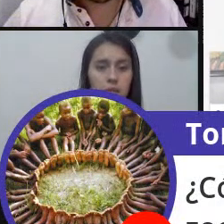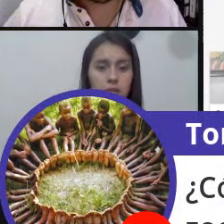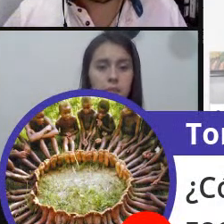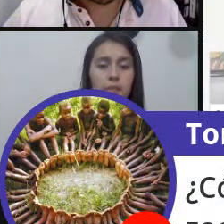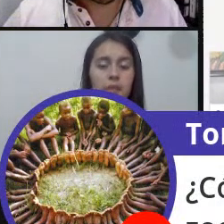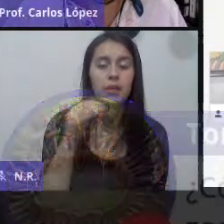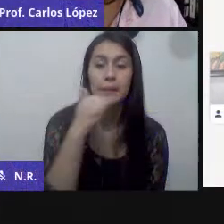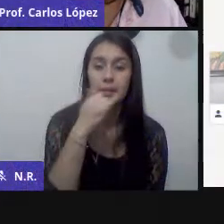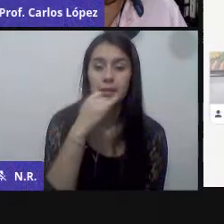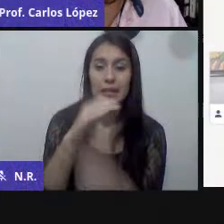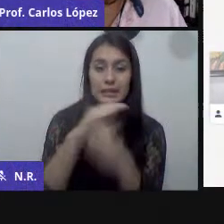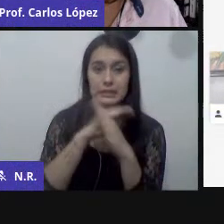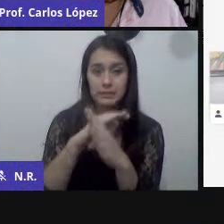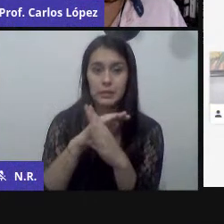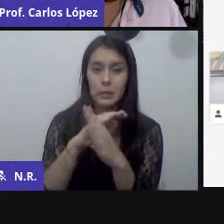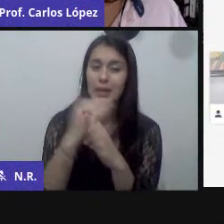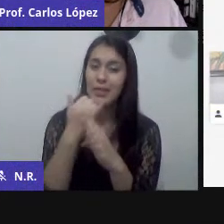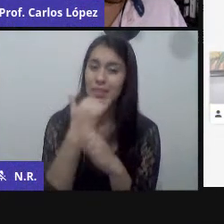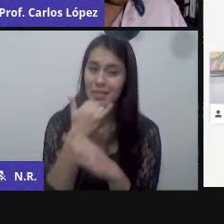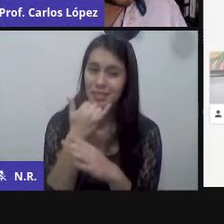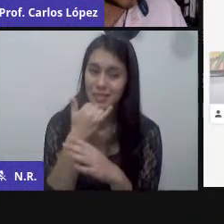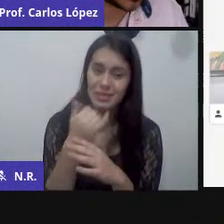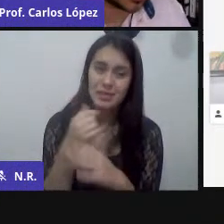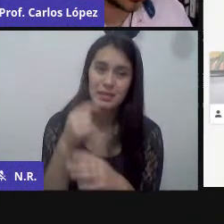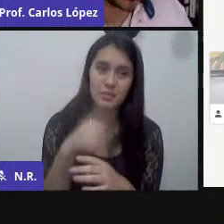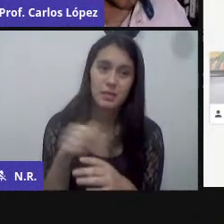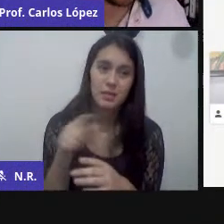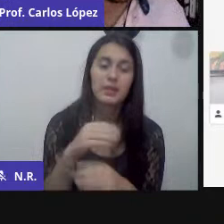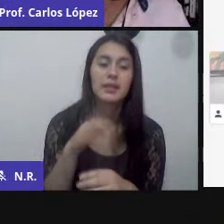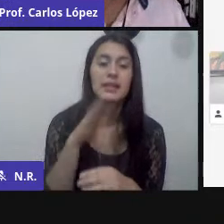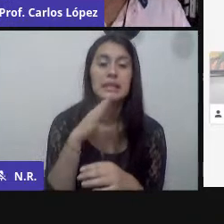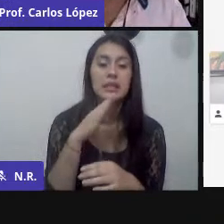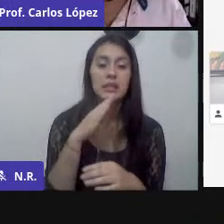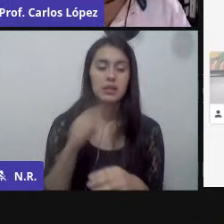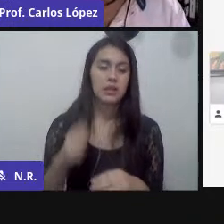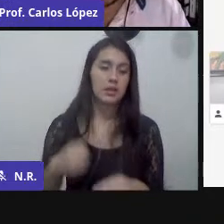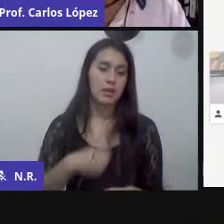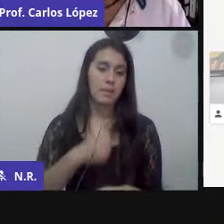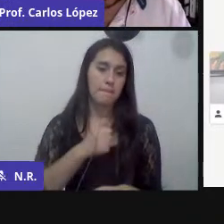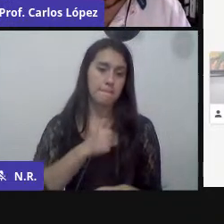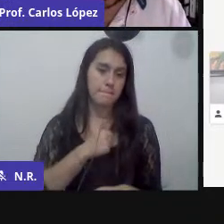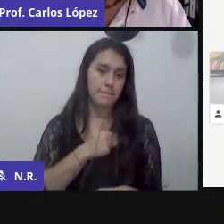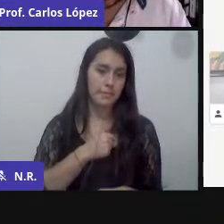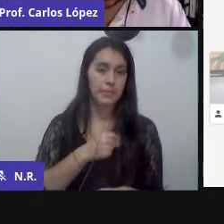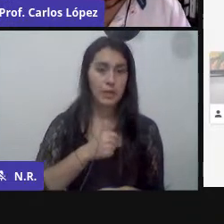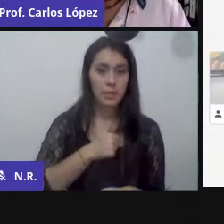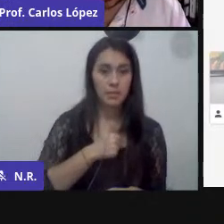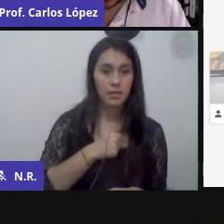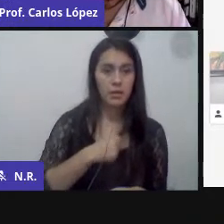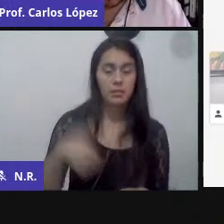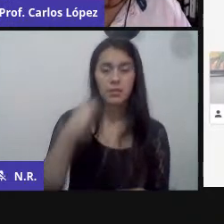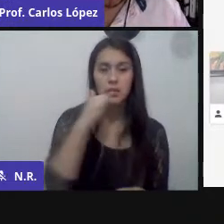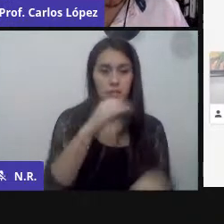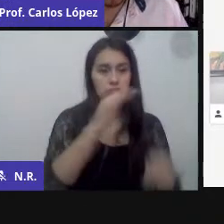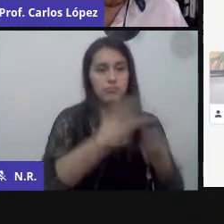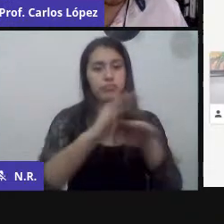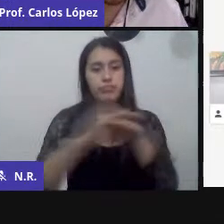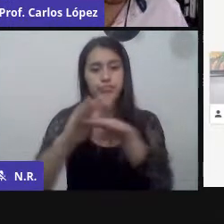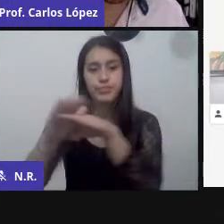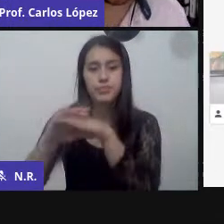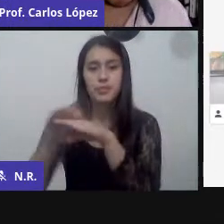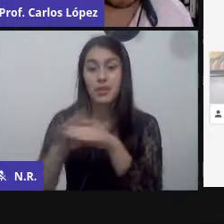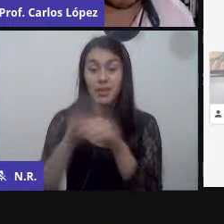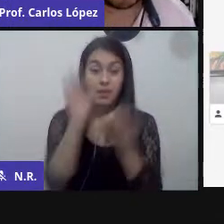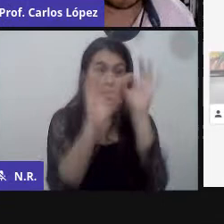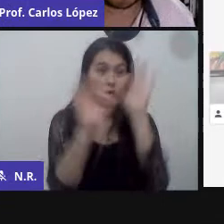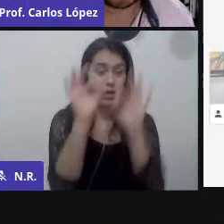la seguridad, en este caso, el administrador es el único que puede hacer entrar a pantalla tanto a los usuarios como